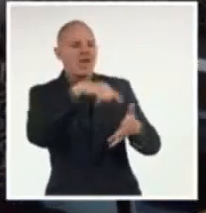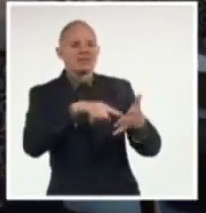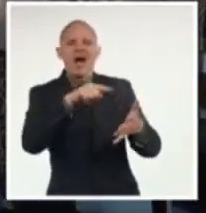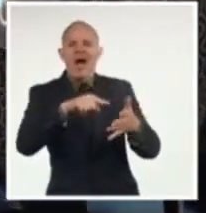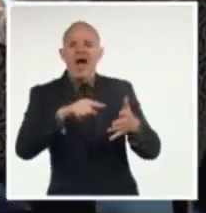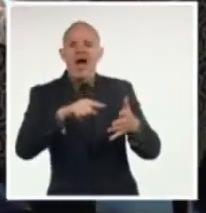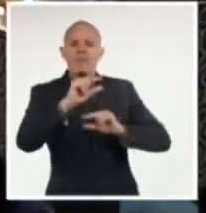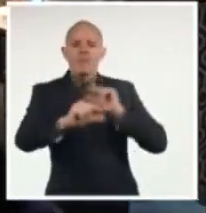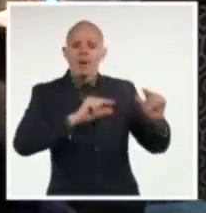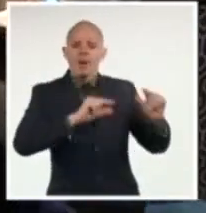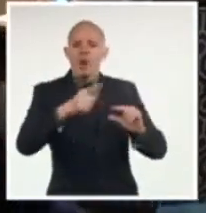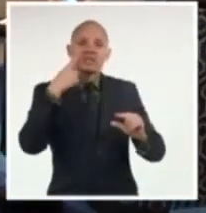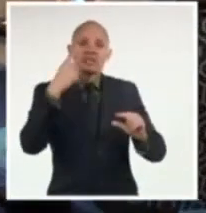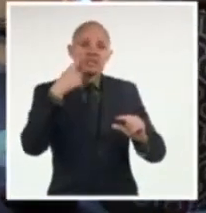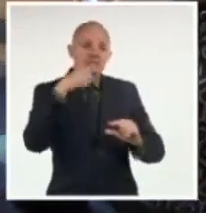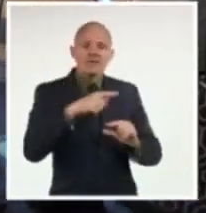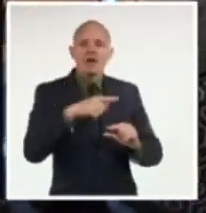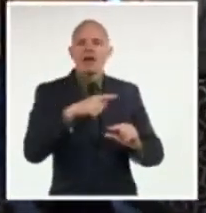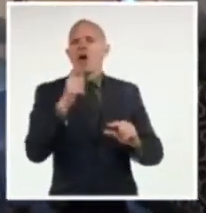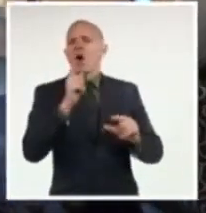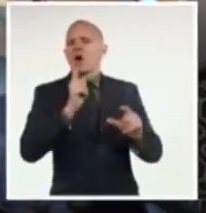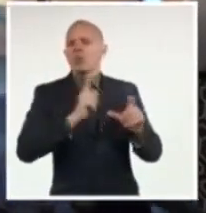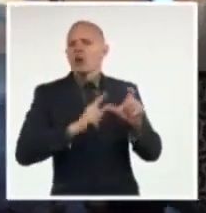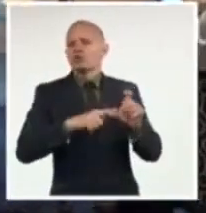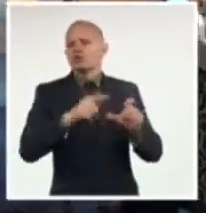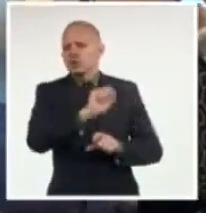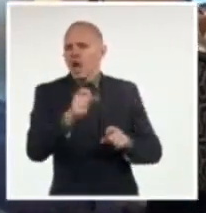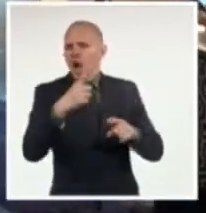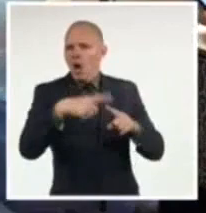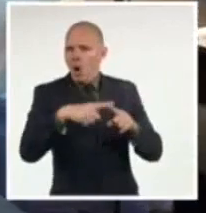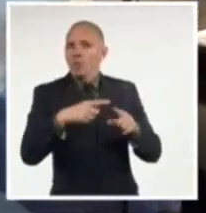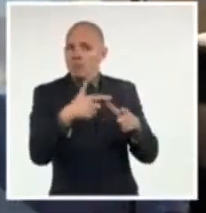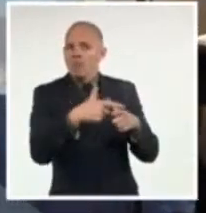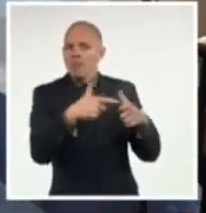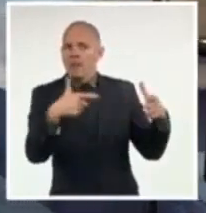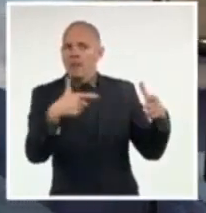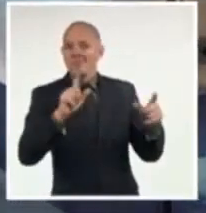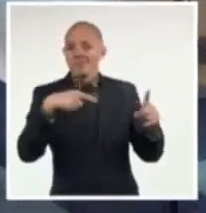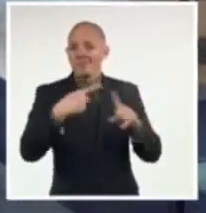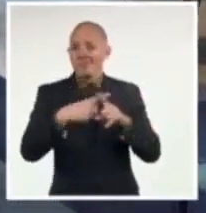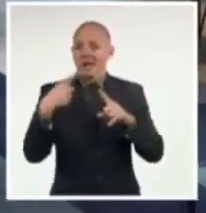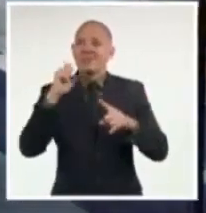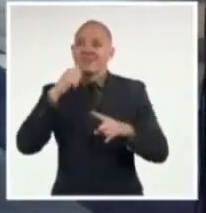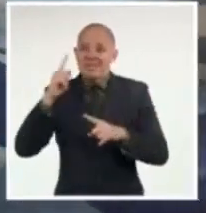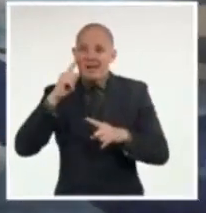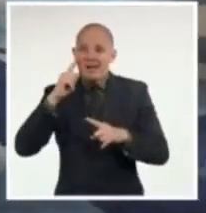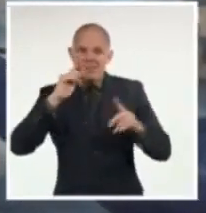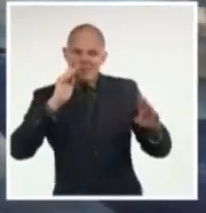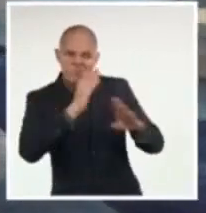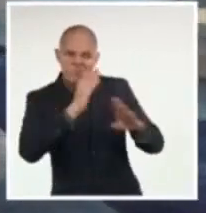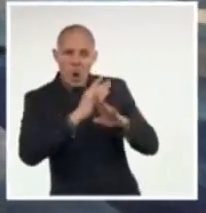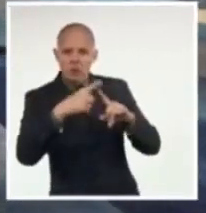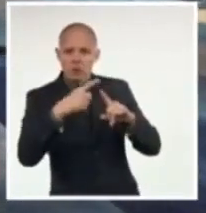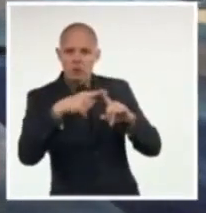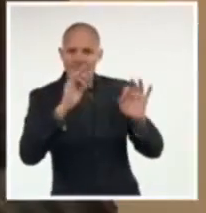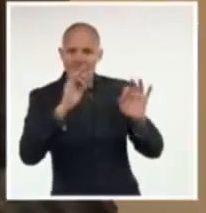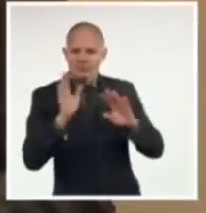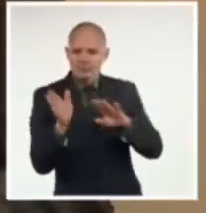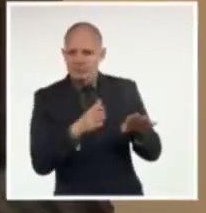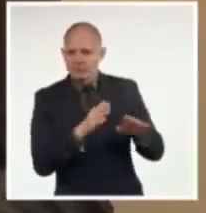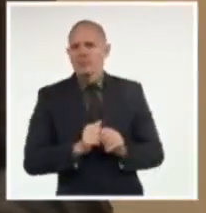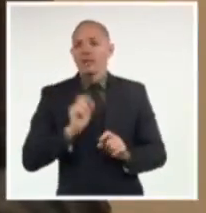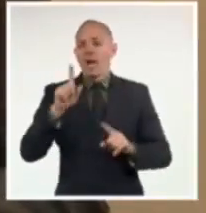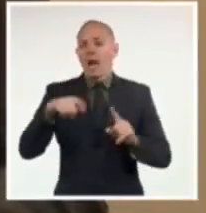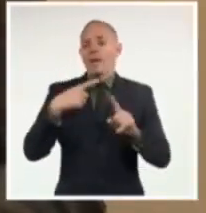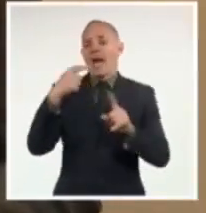ido ganando posiciones, mientras el imperio no descansa y usa todos los medios a su alcance para revertir ese panorama. Abordó la